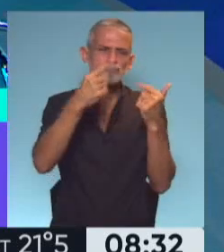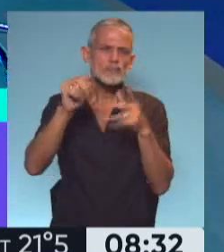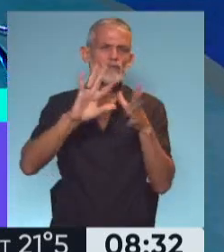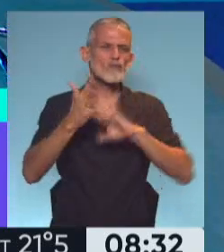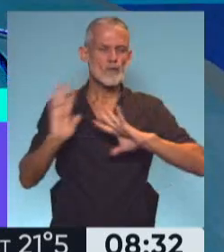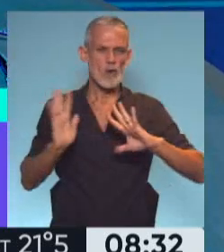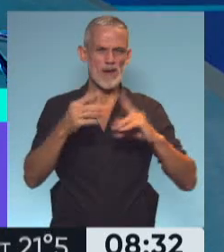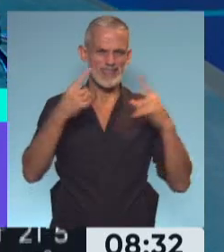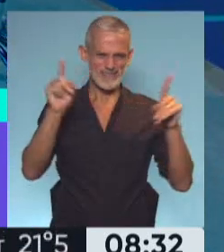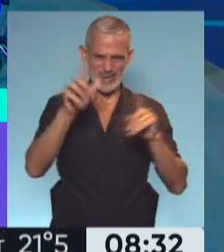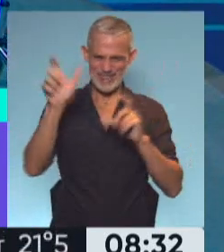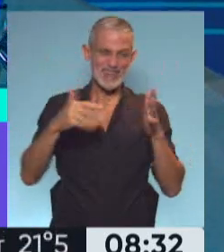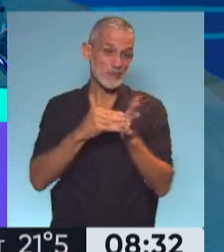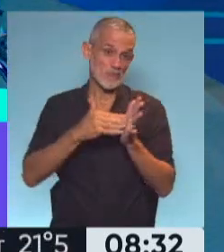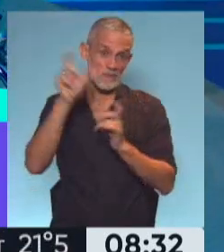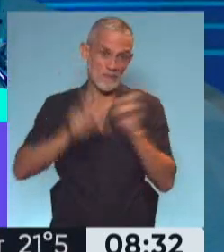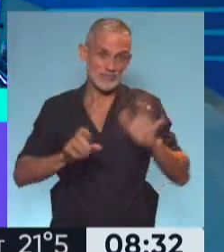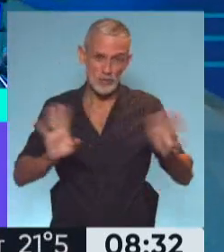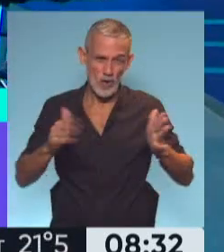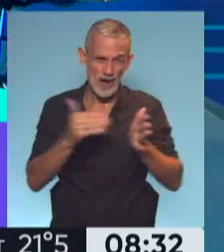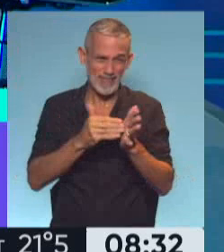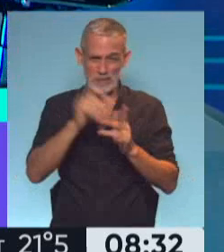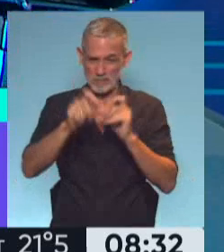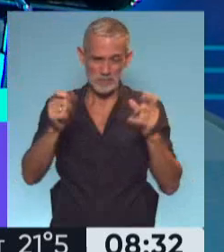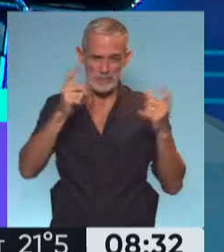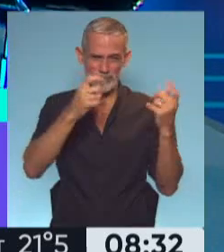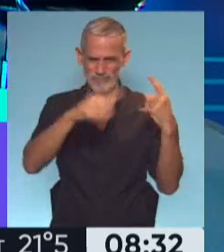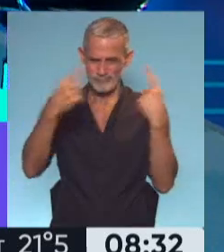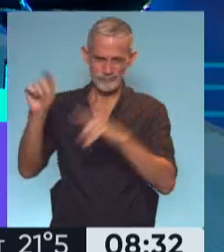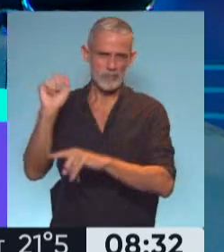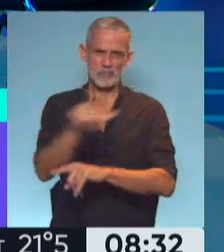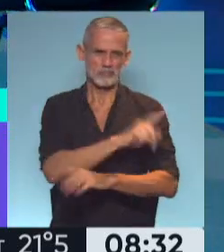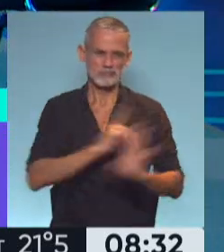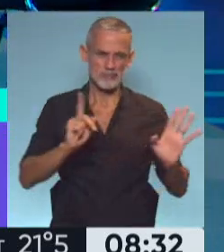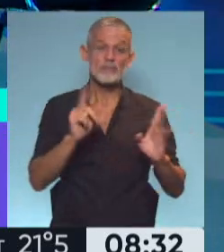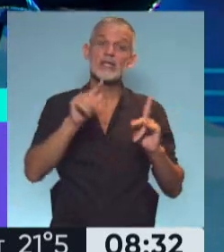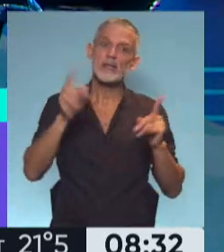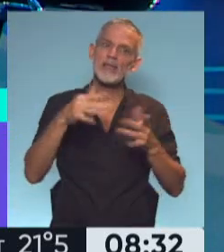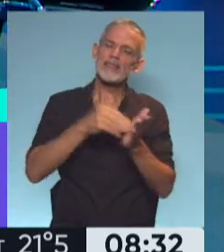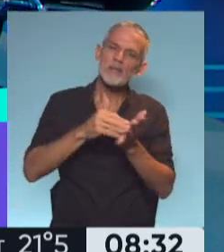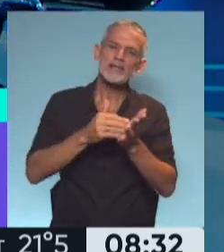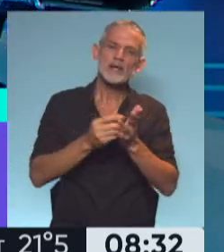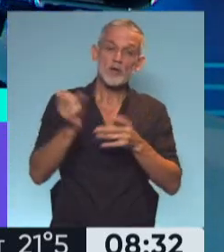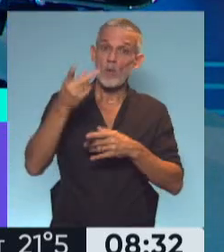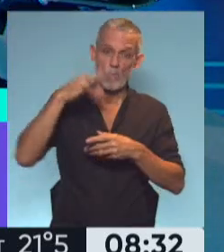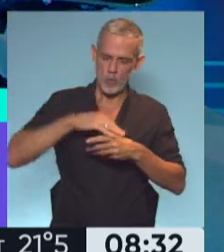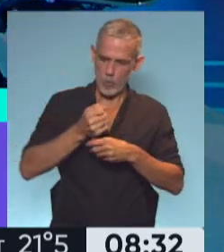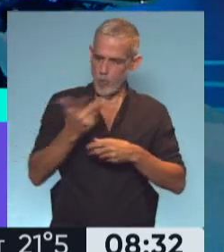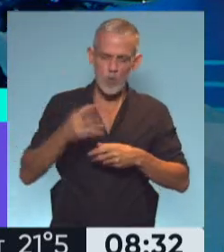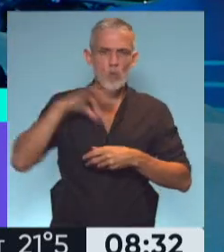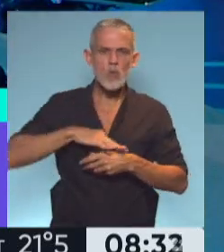en diferentes personas y también depende de la cantidad de virus o de patógeno, de lo que fuera, con lo que nosotros